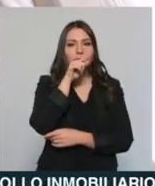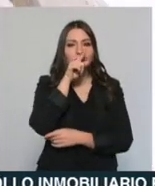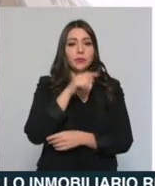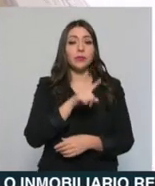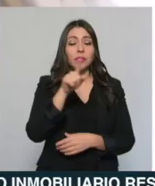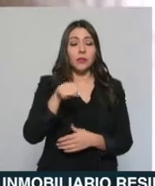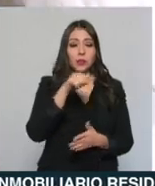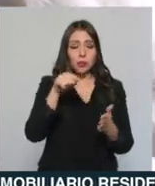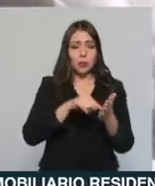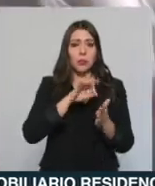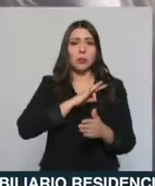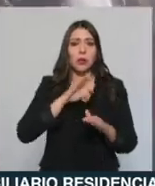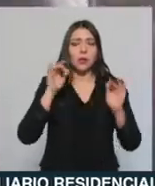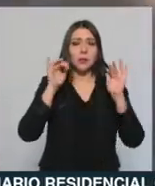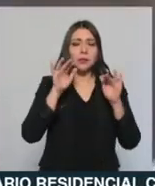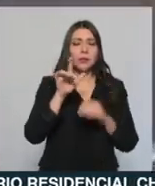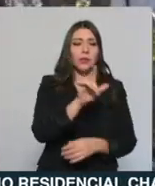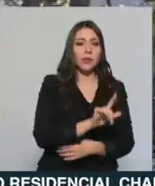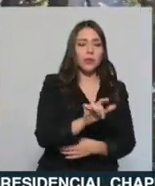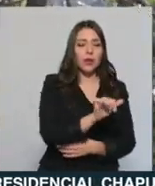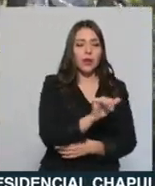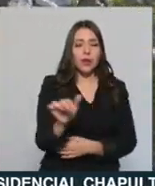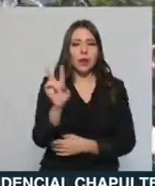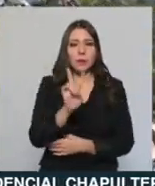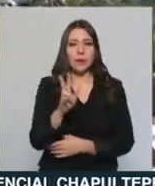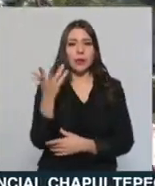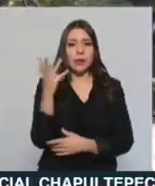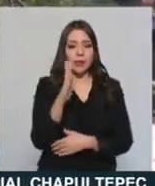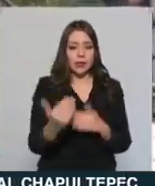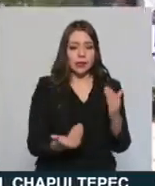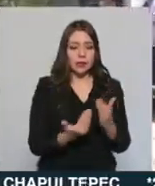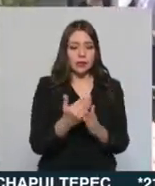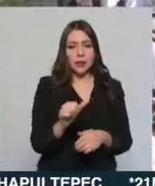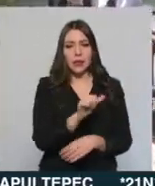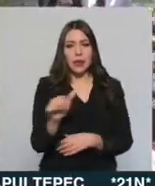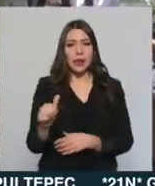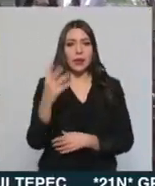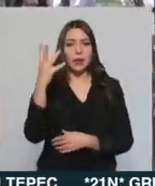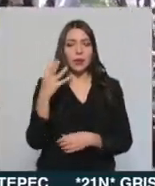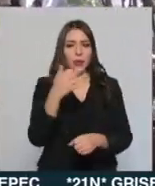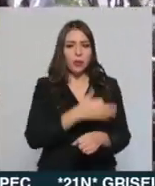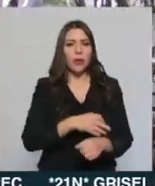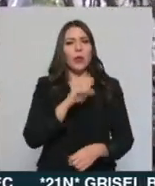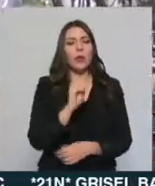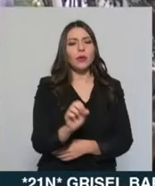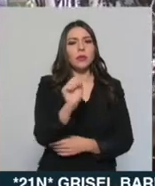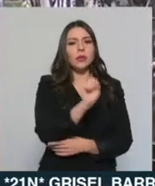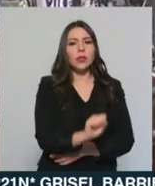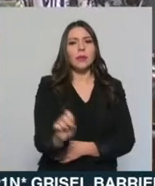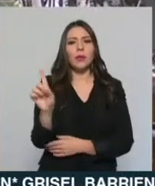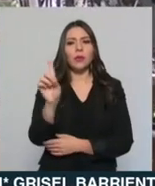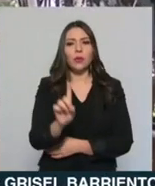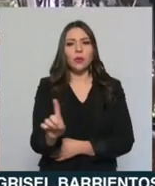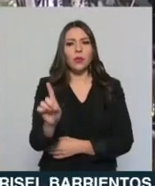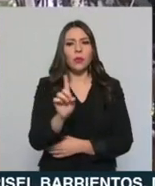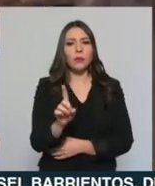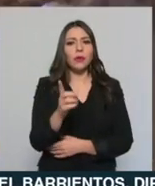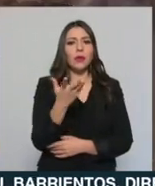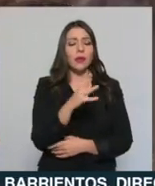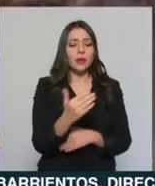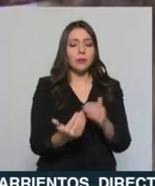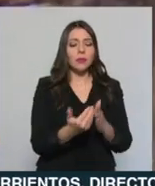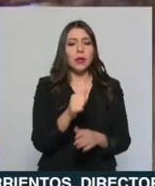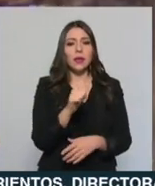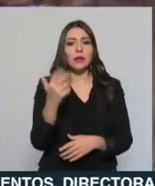fantástico lugar pueden hacerlo de lunes a viernes en horario de 10 de la mañana a 4 de la tarde o sábados y domingos de 10 de la mañana a 5